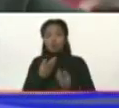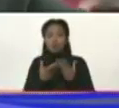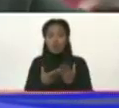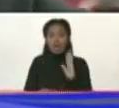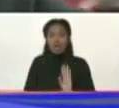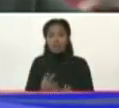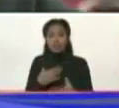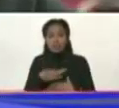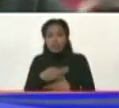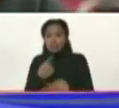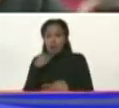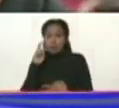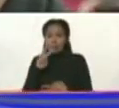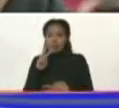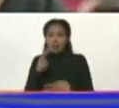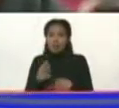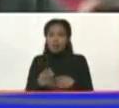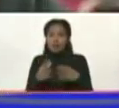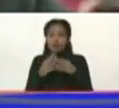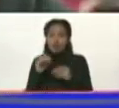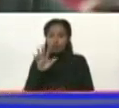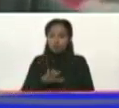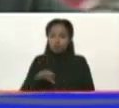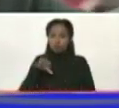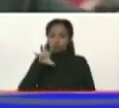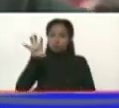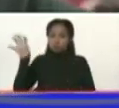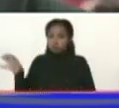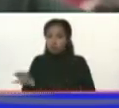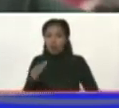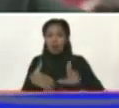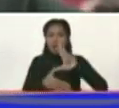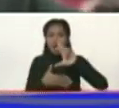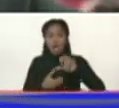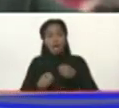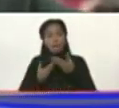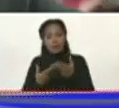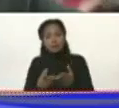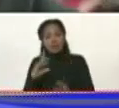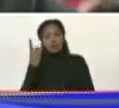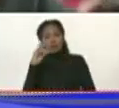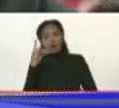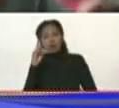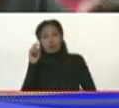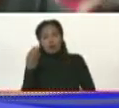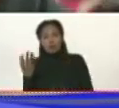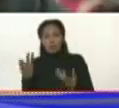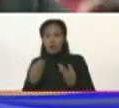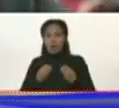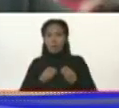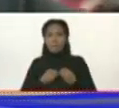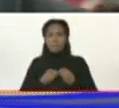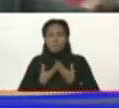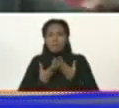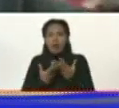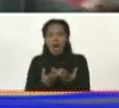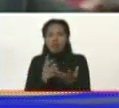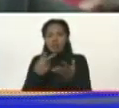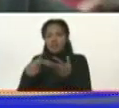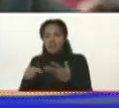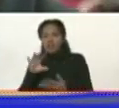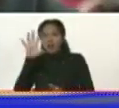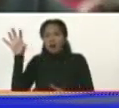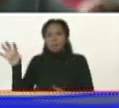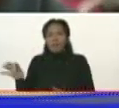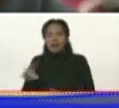bien interesante, ¿no?, que está pasando en toda la región. Ahora se expresa en Bolivia, pero que se viene expresando en diferentes